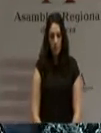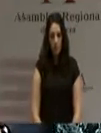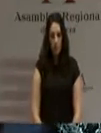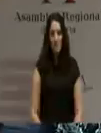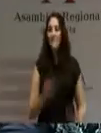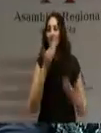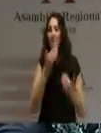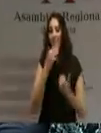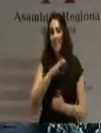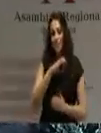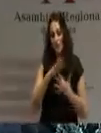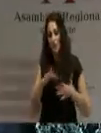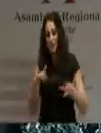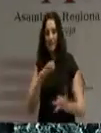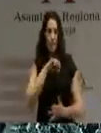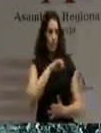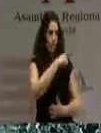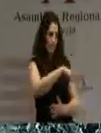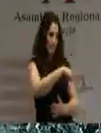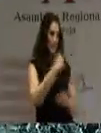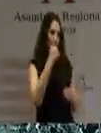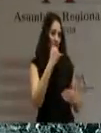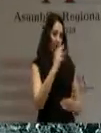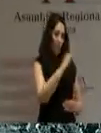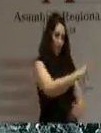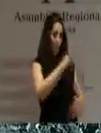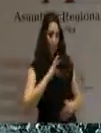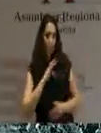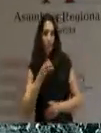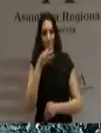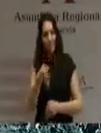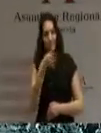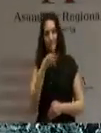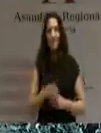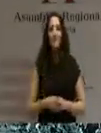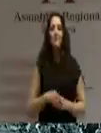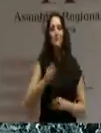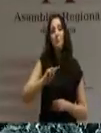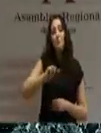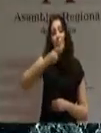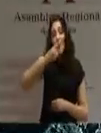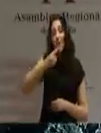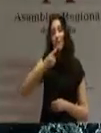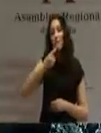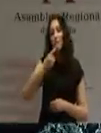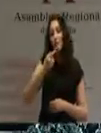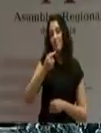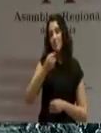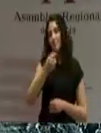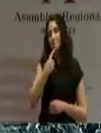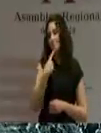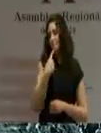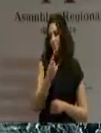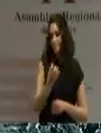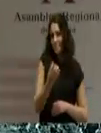Muchas gracias, señorías. Muchas gracias, señor presidente, por darme la palabra. En primer lugar, lo que quiero decir es